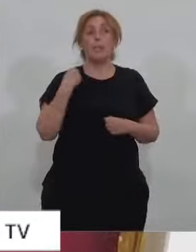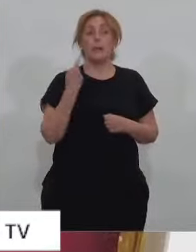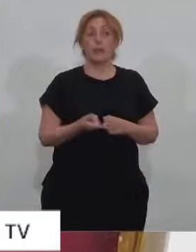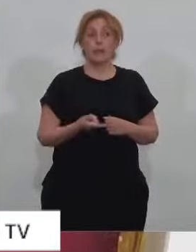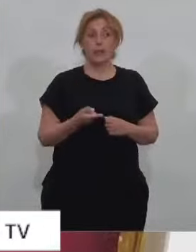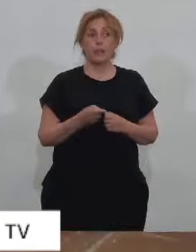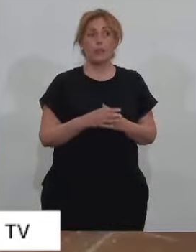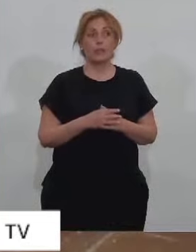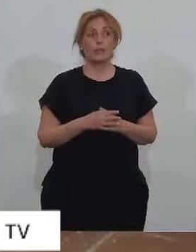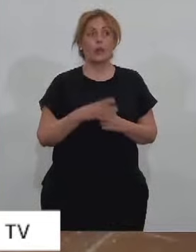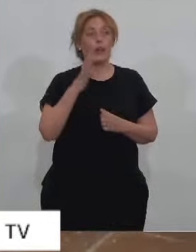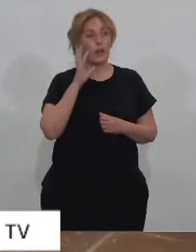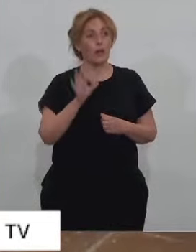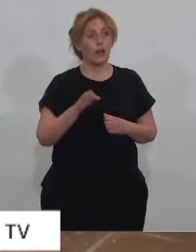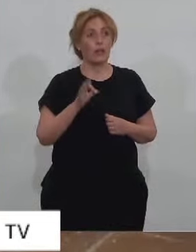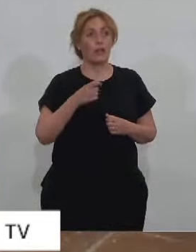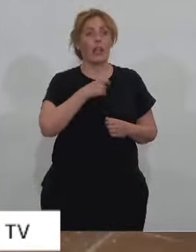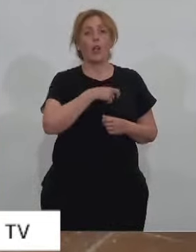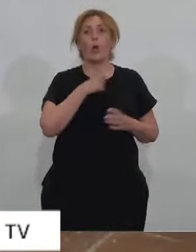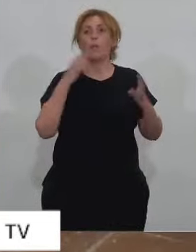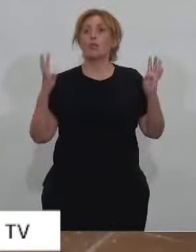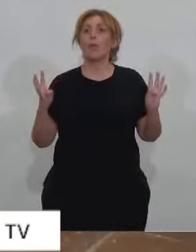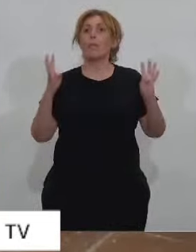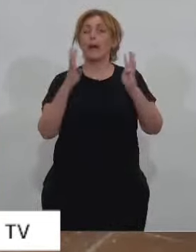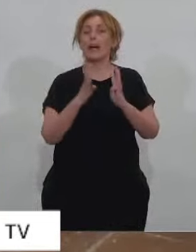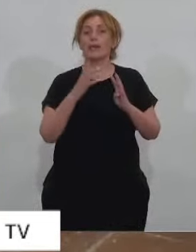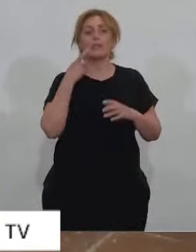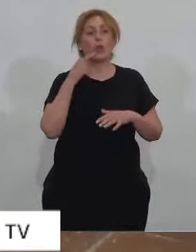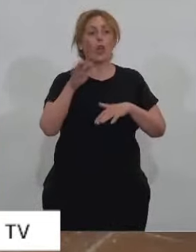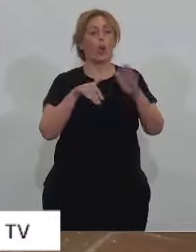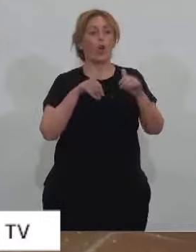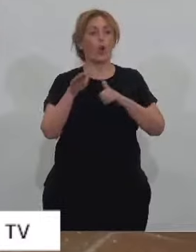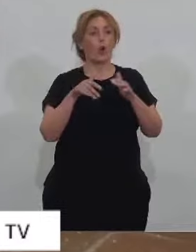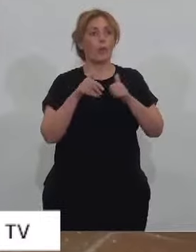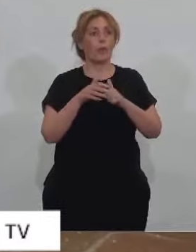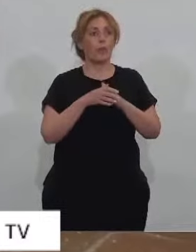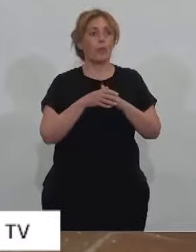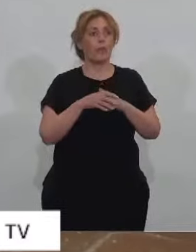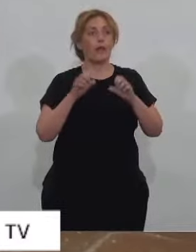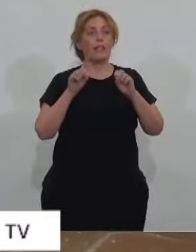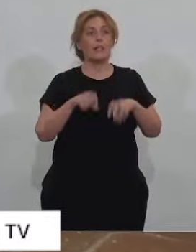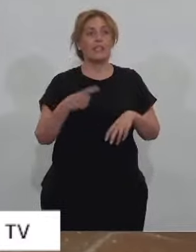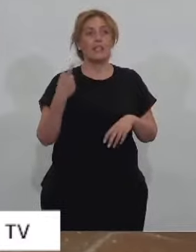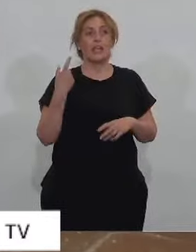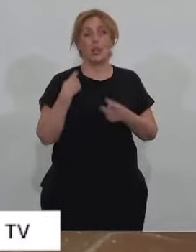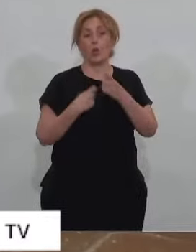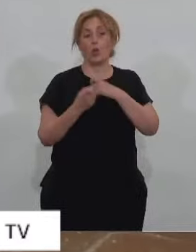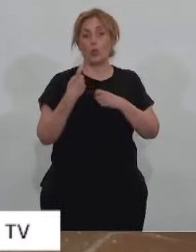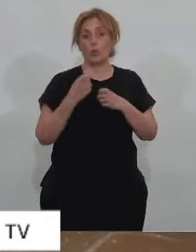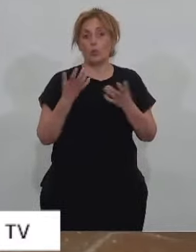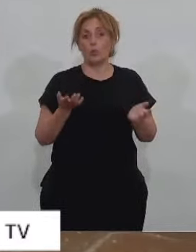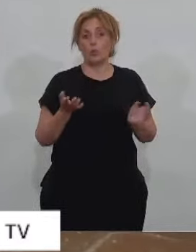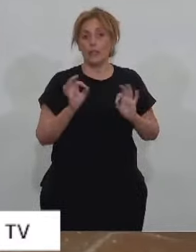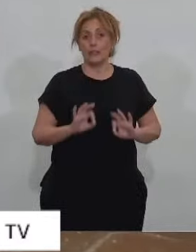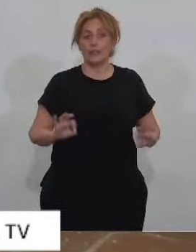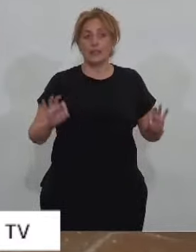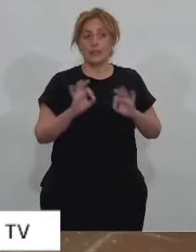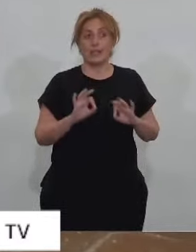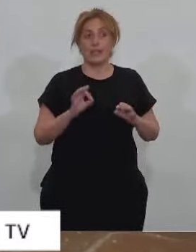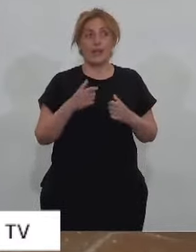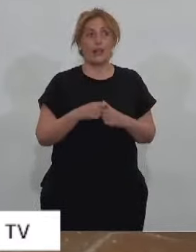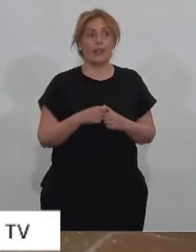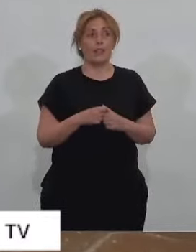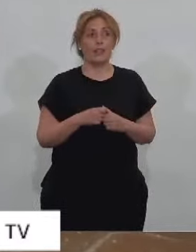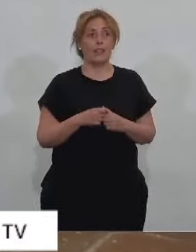se convoca sin consulta previa con ningún órgano de la corporación. De hecho, se tuvieron que poner en contacto con ellos porque